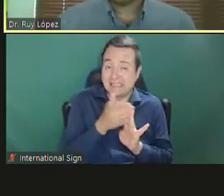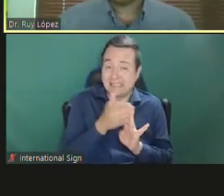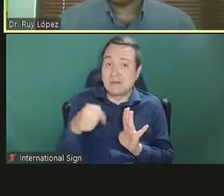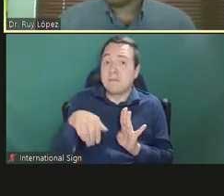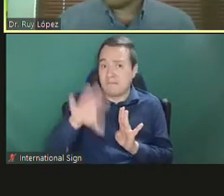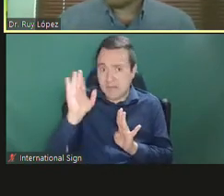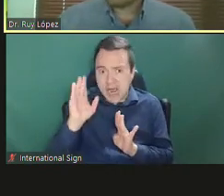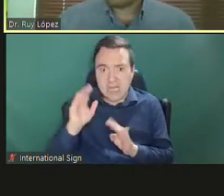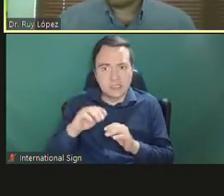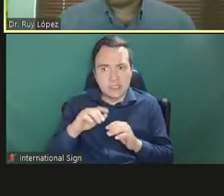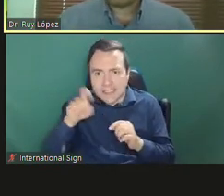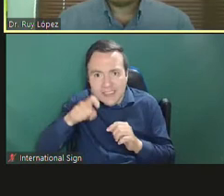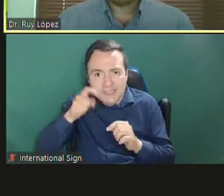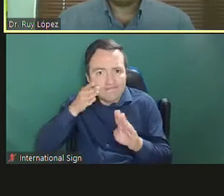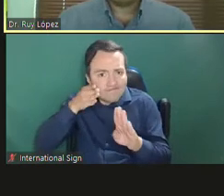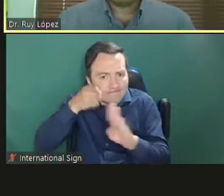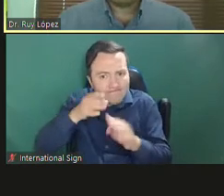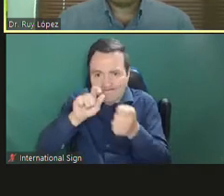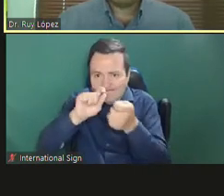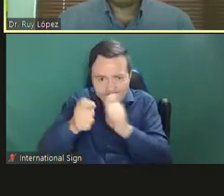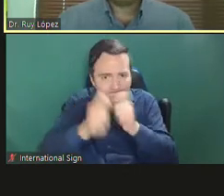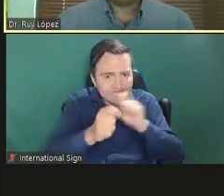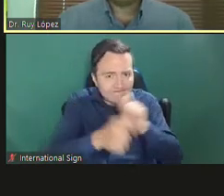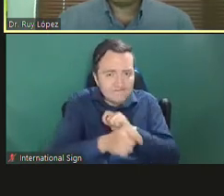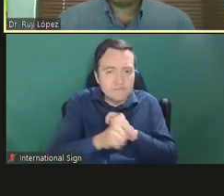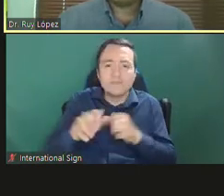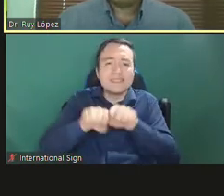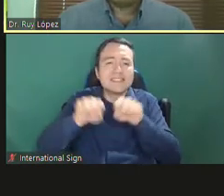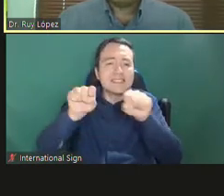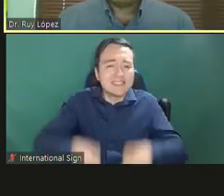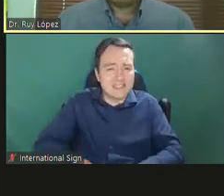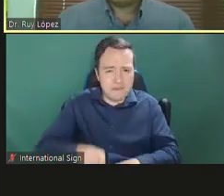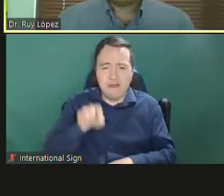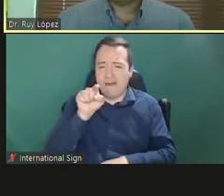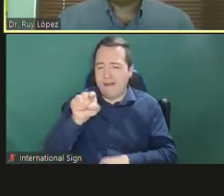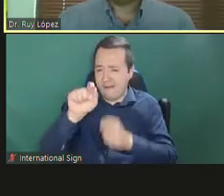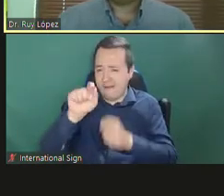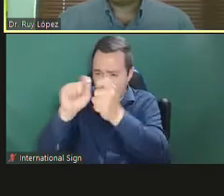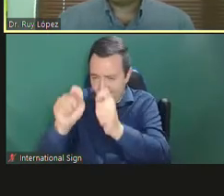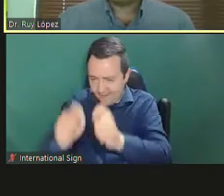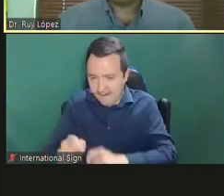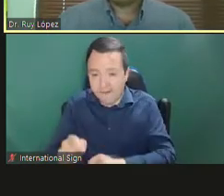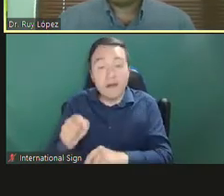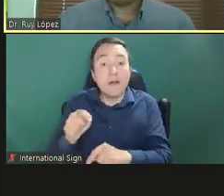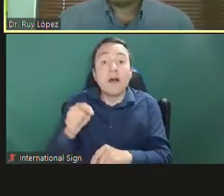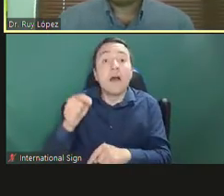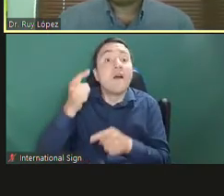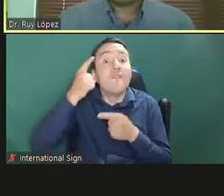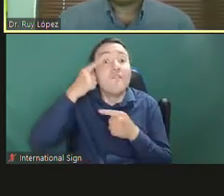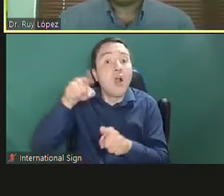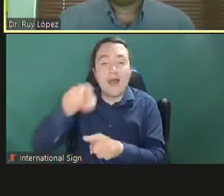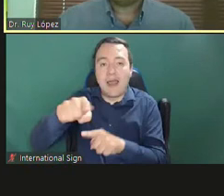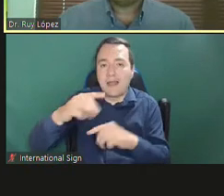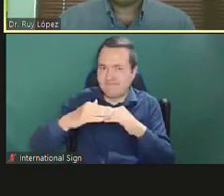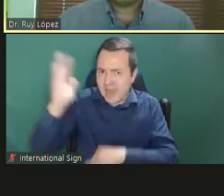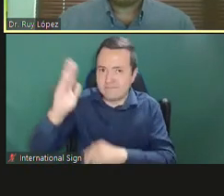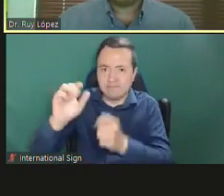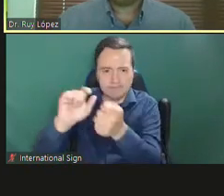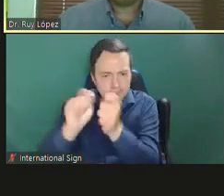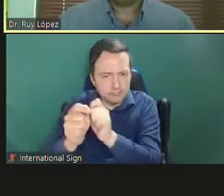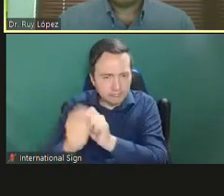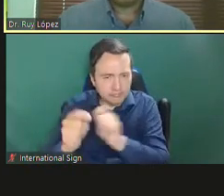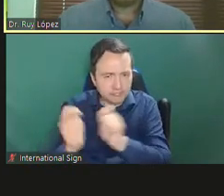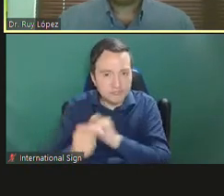transformación del sistema agroalimentario como la en la principal acción preventiva de prevención primaria para